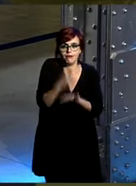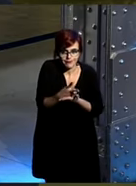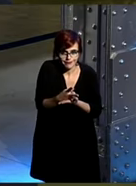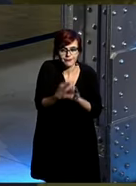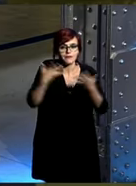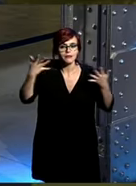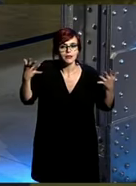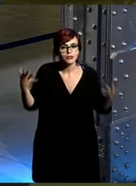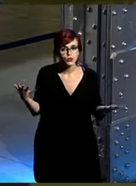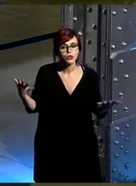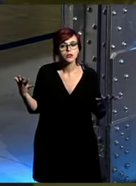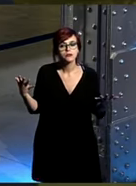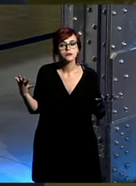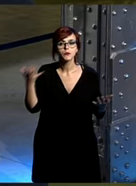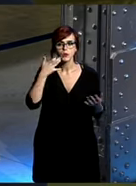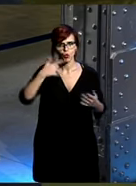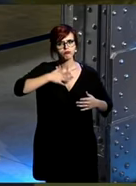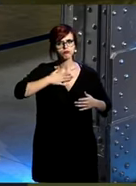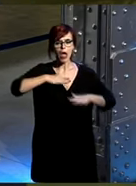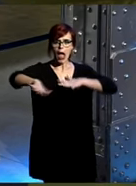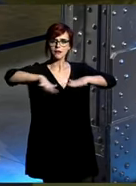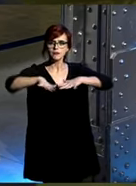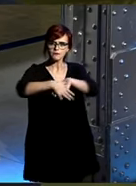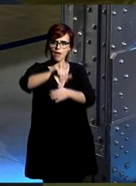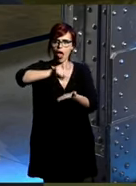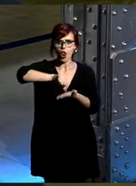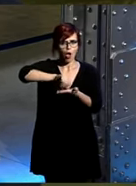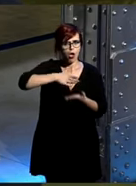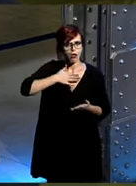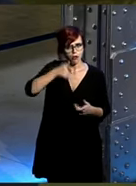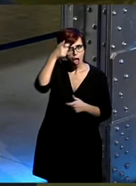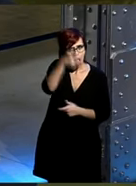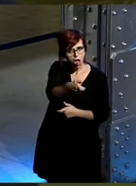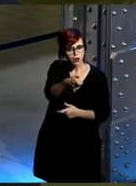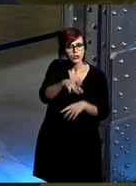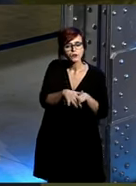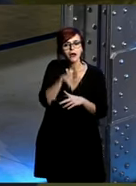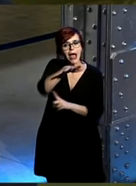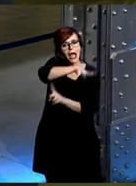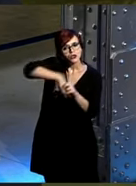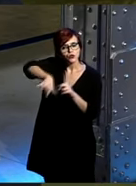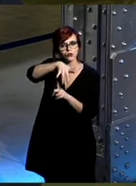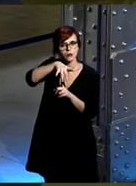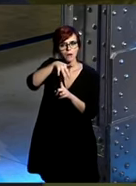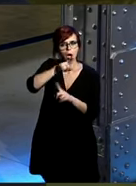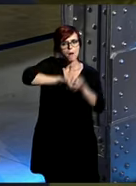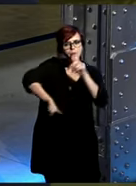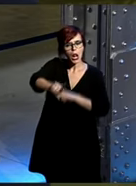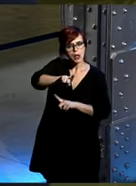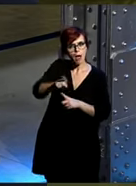hablábamos de cómo el ser activista de lo local, el entender los problemas, pero situándote dentro del